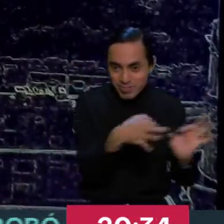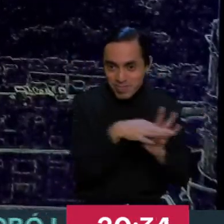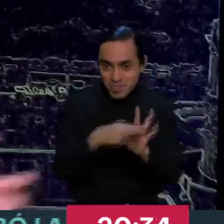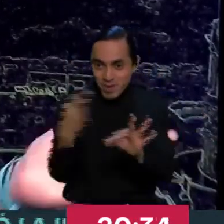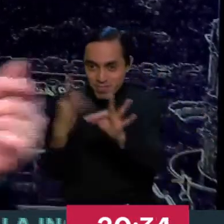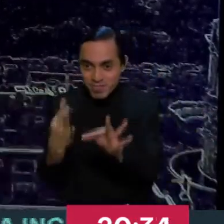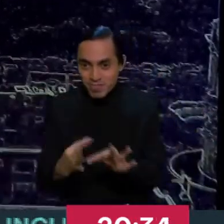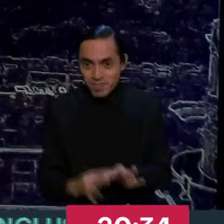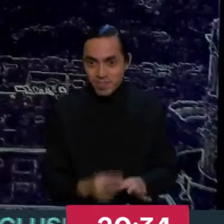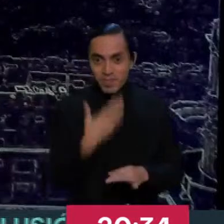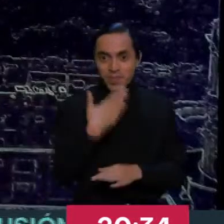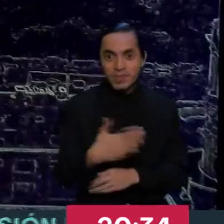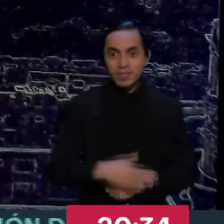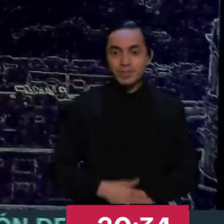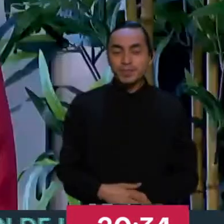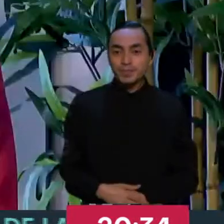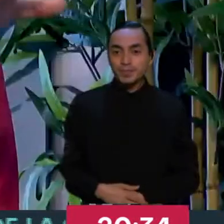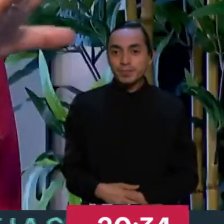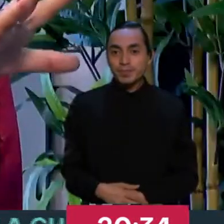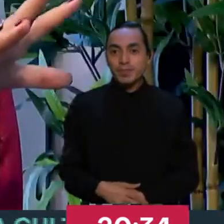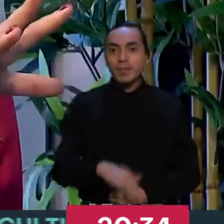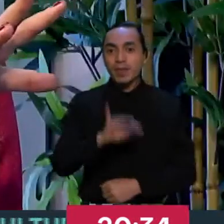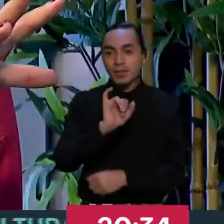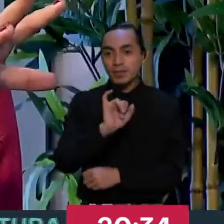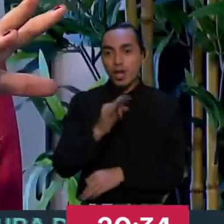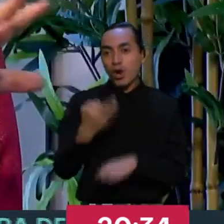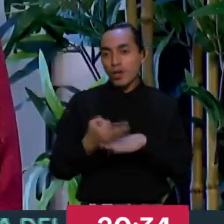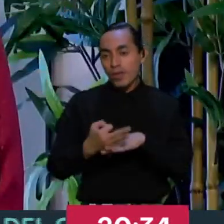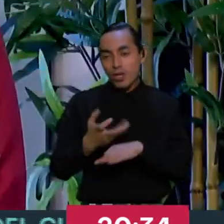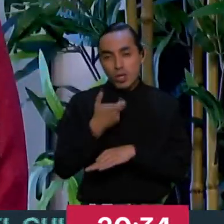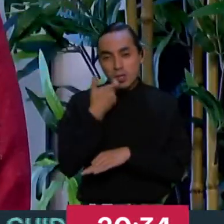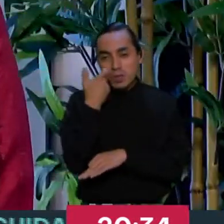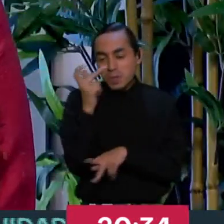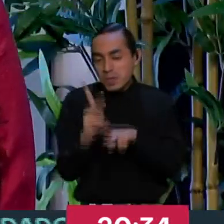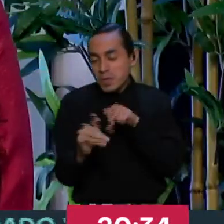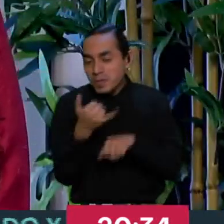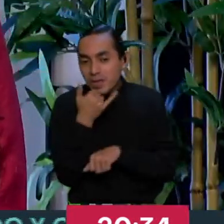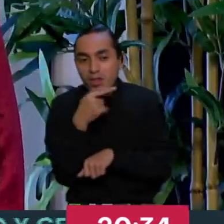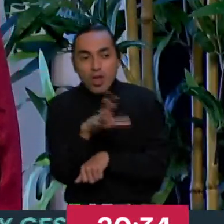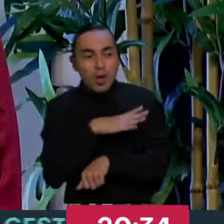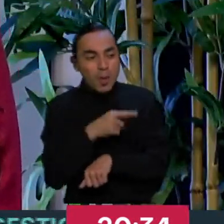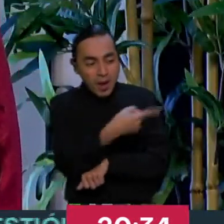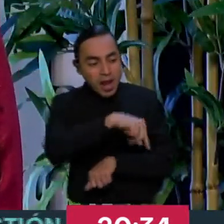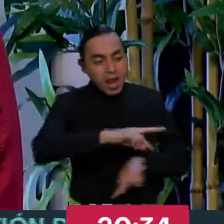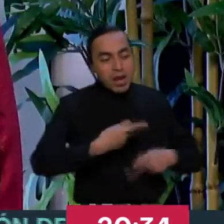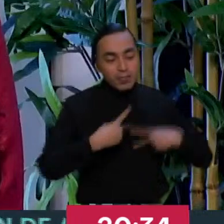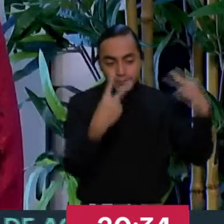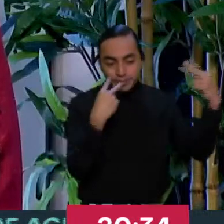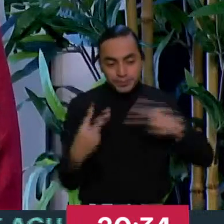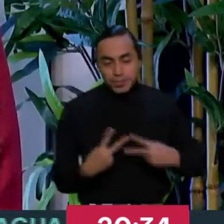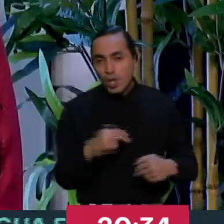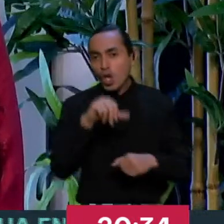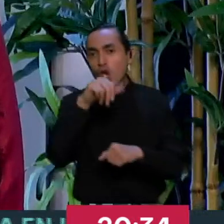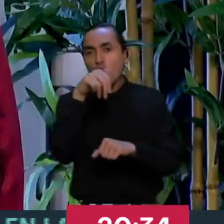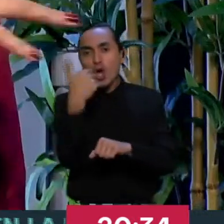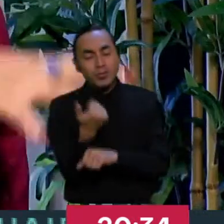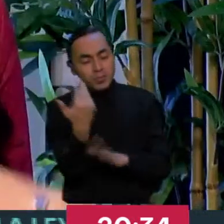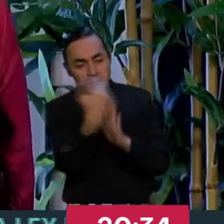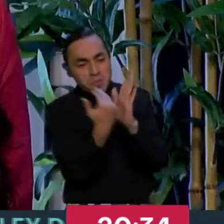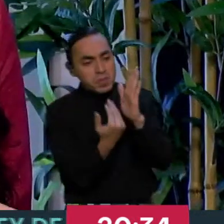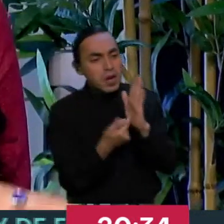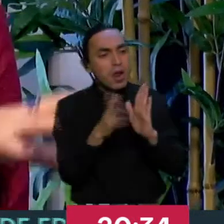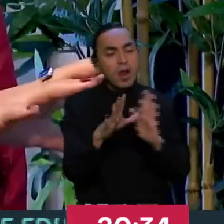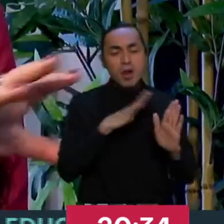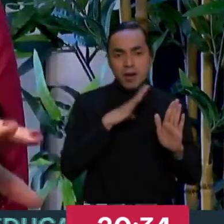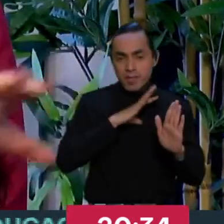Entonces, nada más que quisiera hacer un paréntesis para la gente que nos está viendo. ¿Qué otras medidas afirmativas,